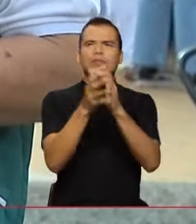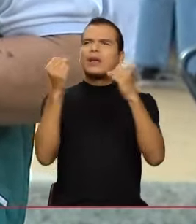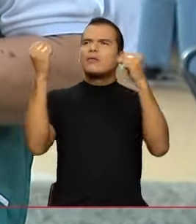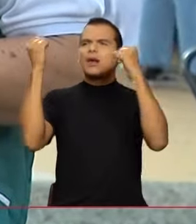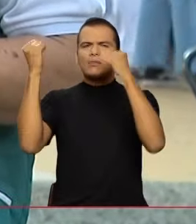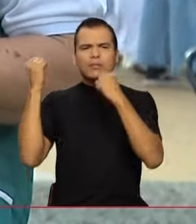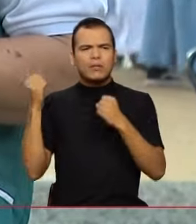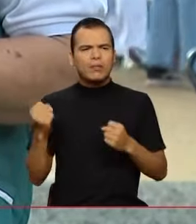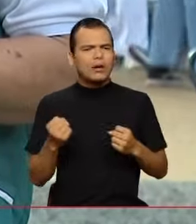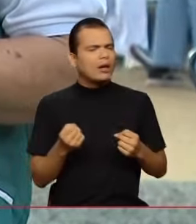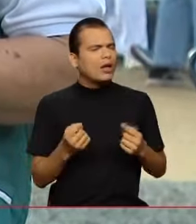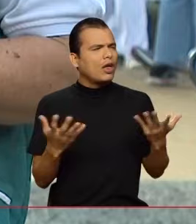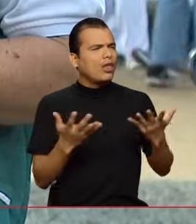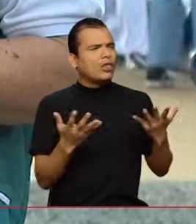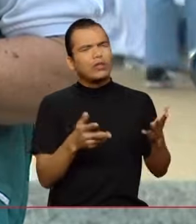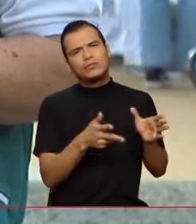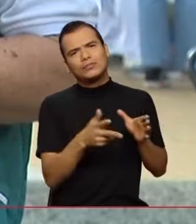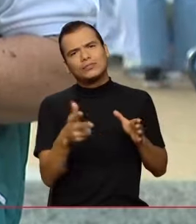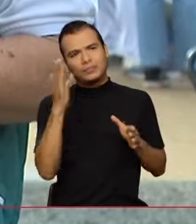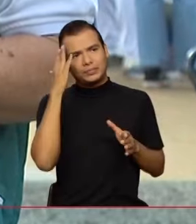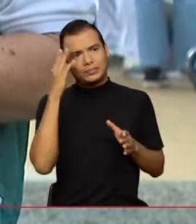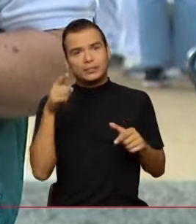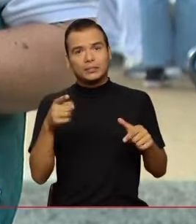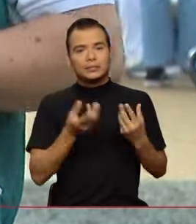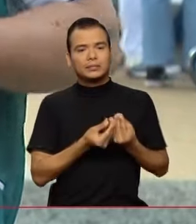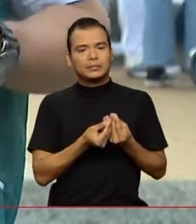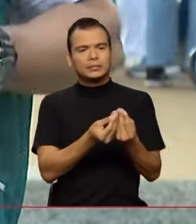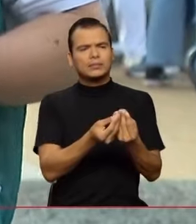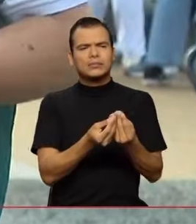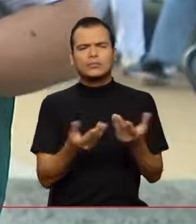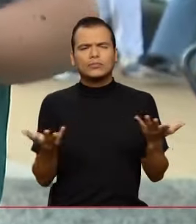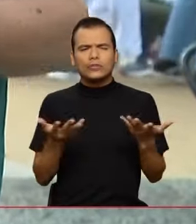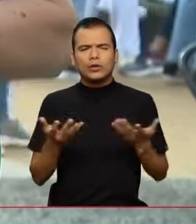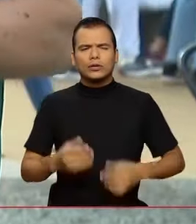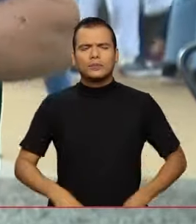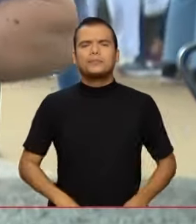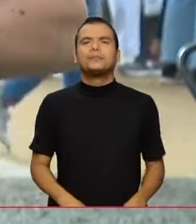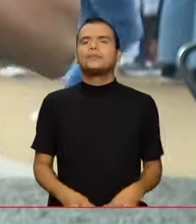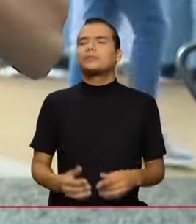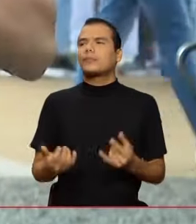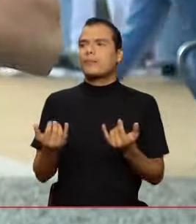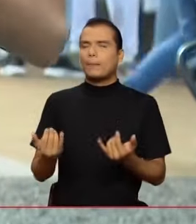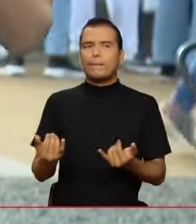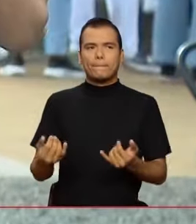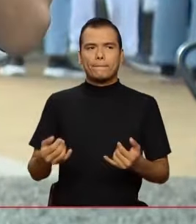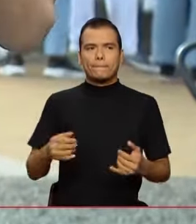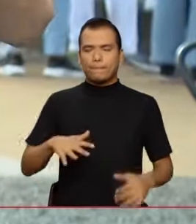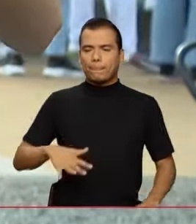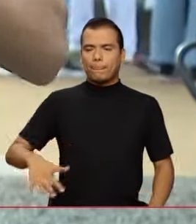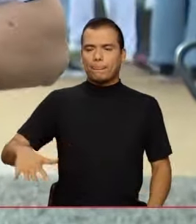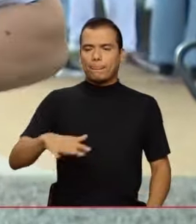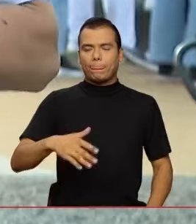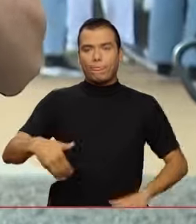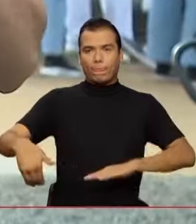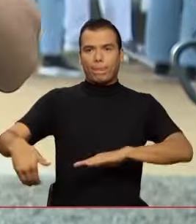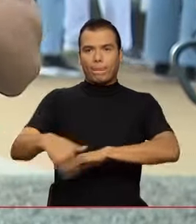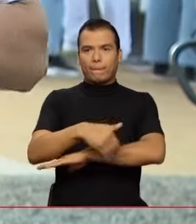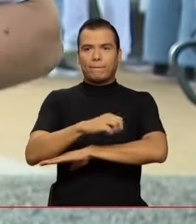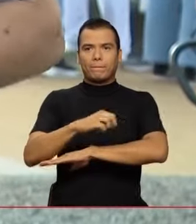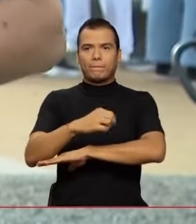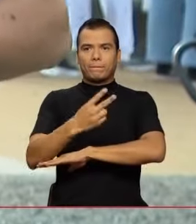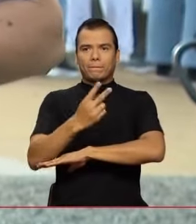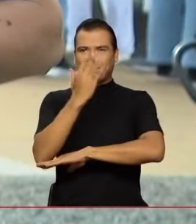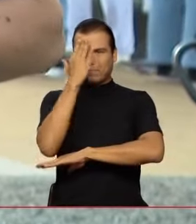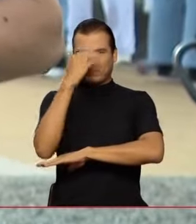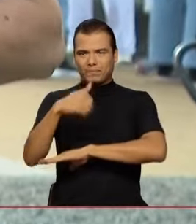están viendo. ¿Por dónde no transitar? Porque se van a encontrar la marcha. Bueno, nos vamos a movilizar por acá. Salimos por la carrera segunda que coincide